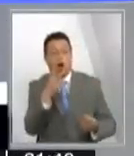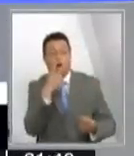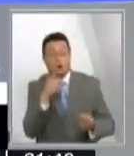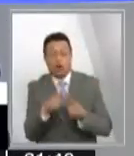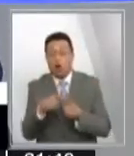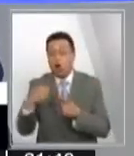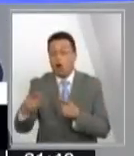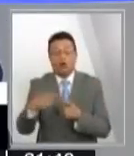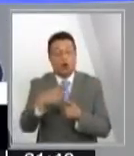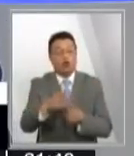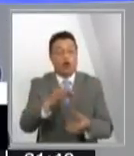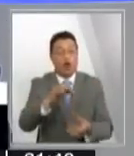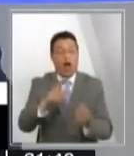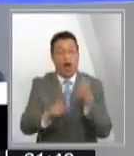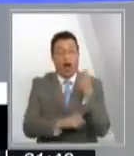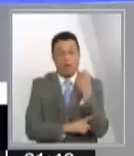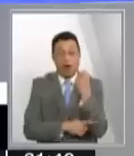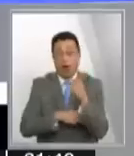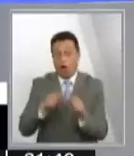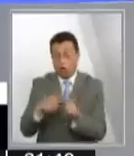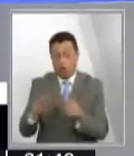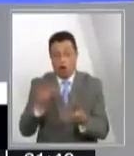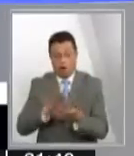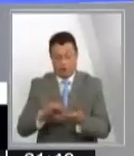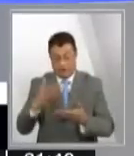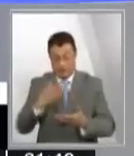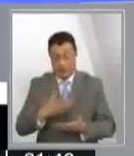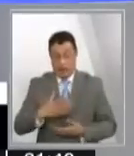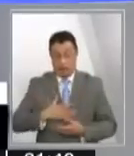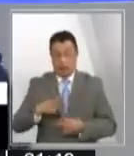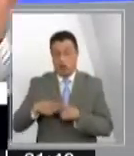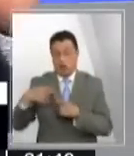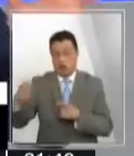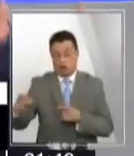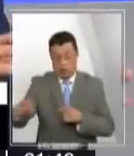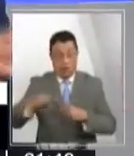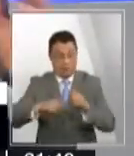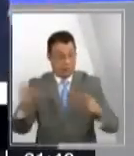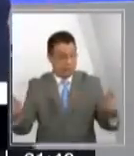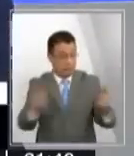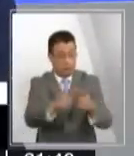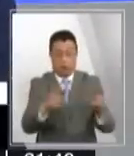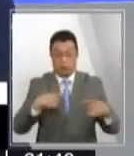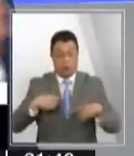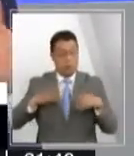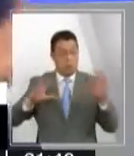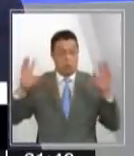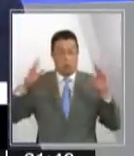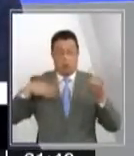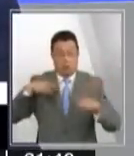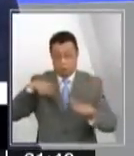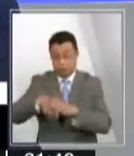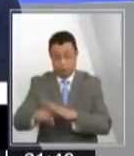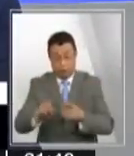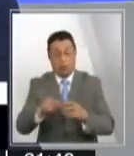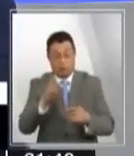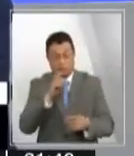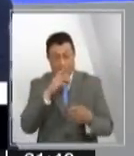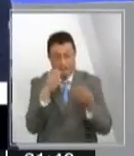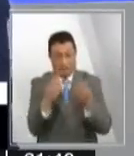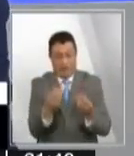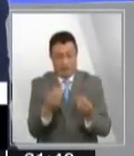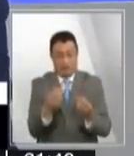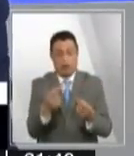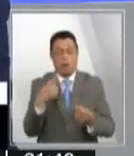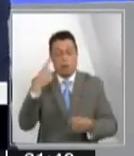otros abogados de su oficina tenían con determinados clientes, en este caso una empresa que asesora o que trabaja con el Servicio Civil.